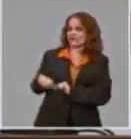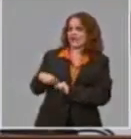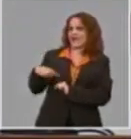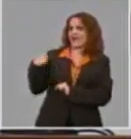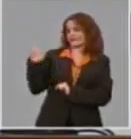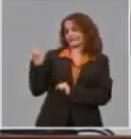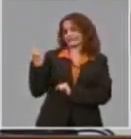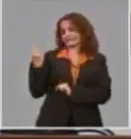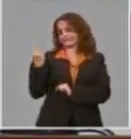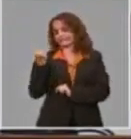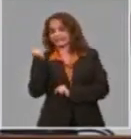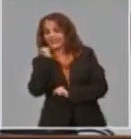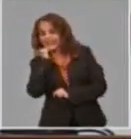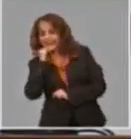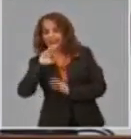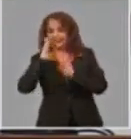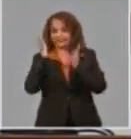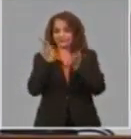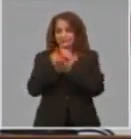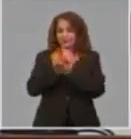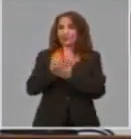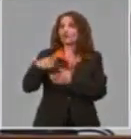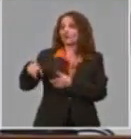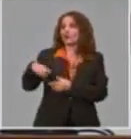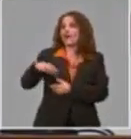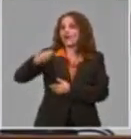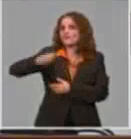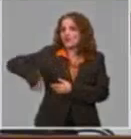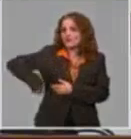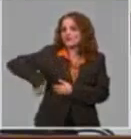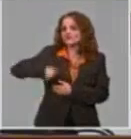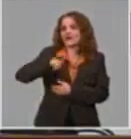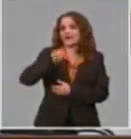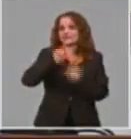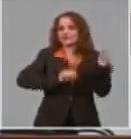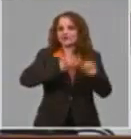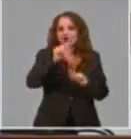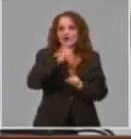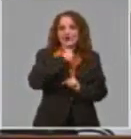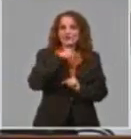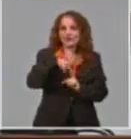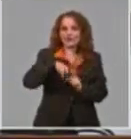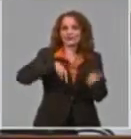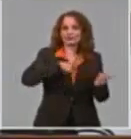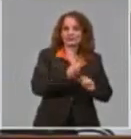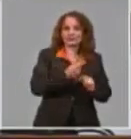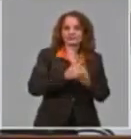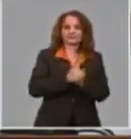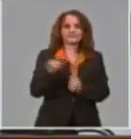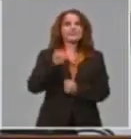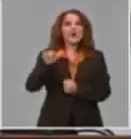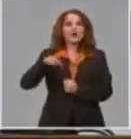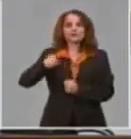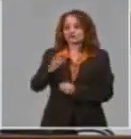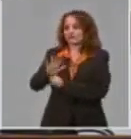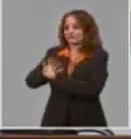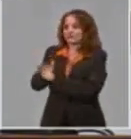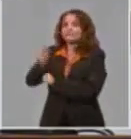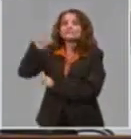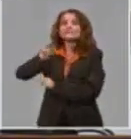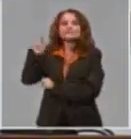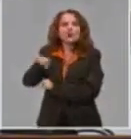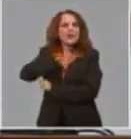contra los que se aprovechan egoístamente a costa de los demás. Y estamos también actuando contra el actual parásito. La mayoría de la gente que está